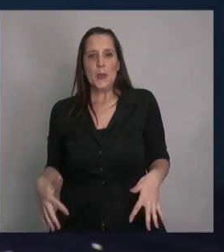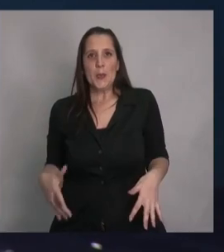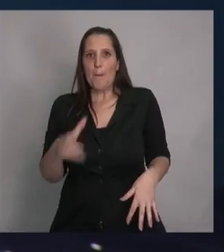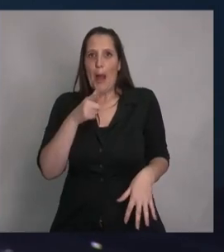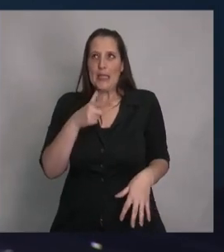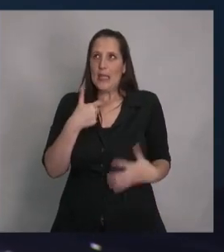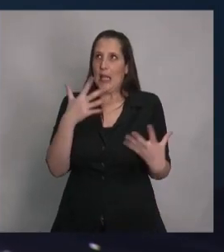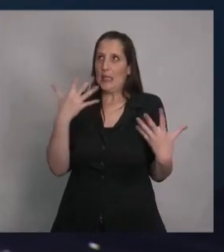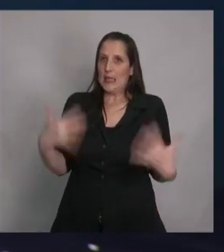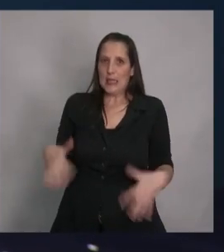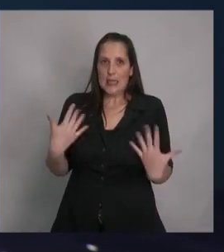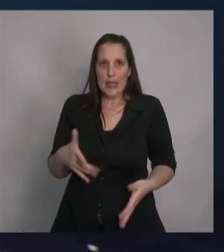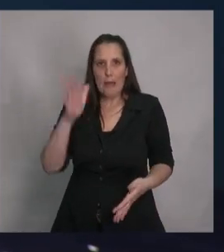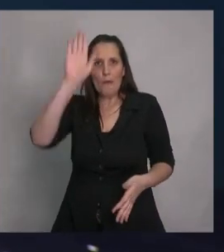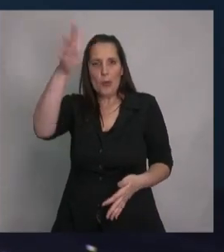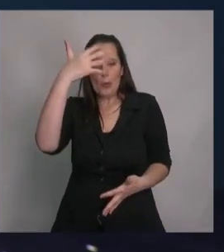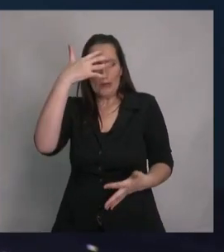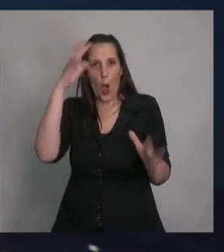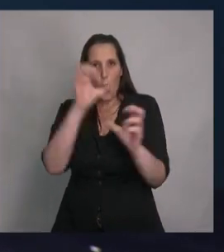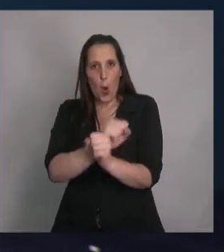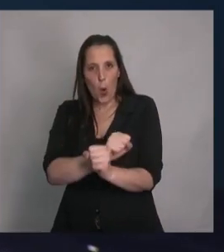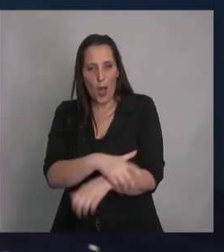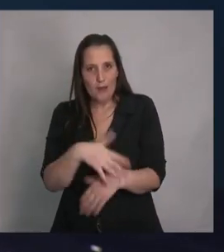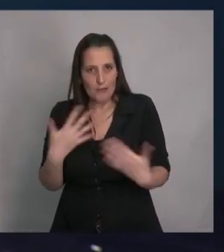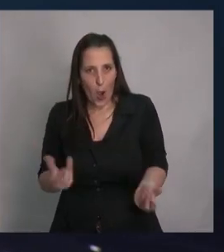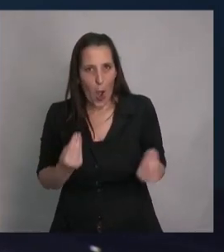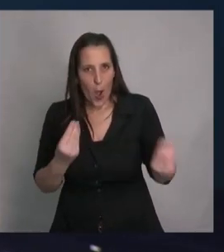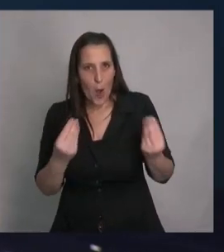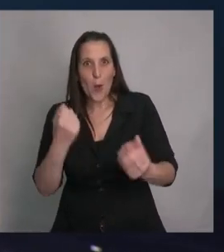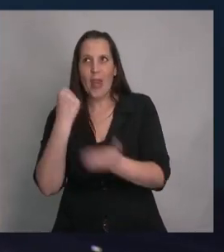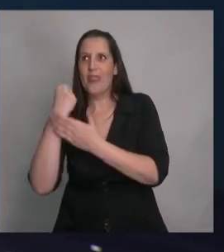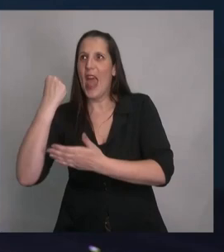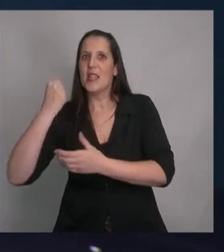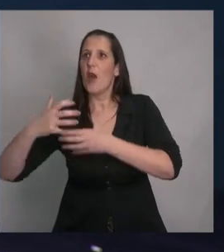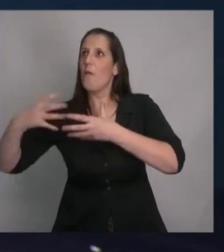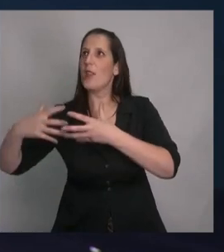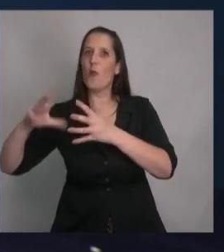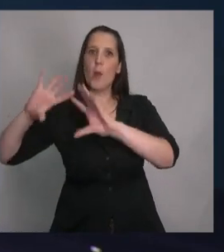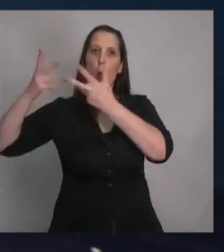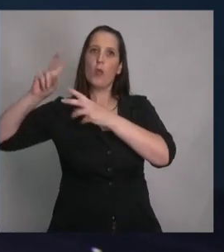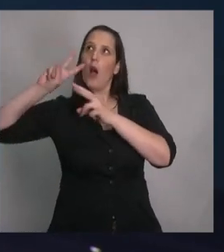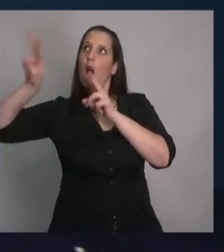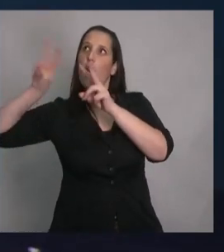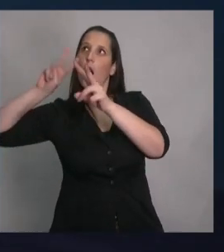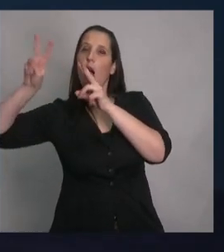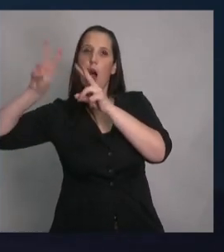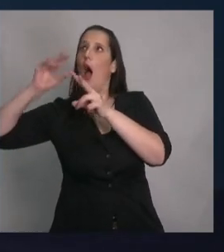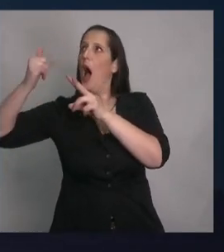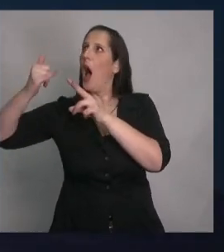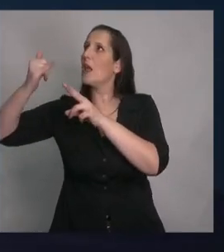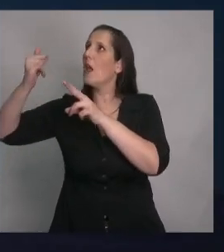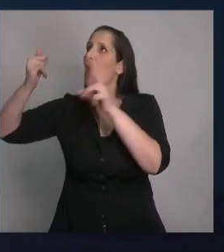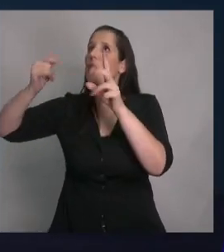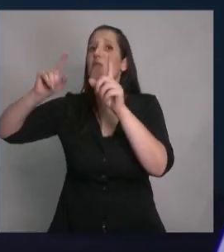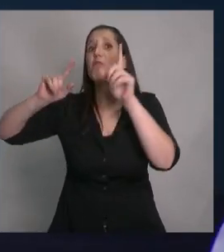desde el punto de vista del crecimiento de las extremas derechas, porque en otras regiones del mundo lo que está creciendo son las esperanzas.